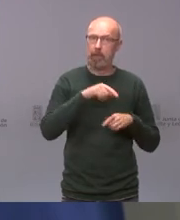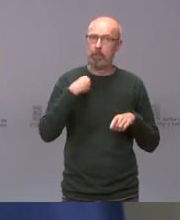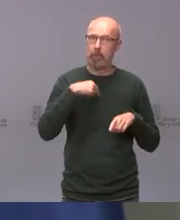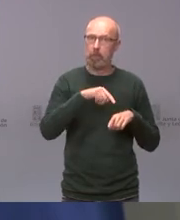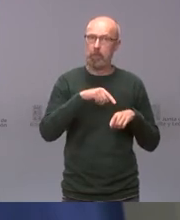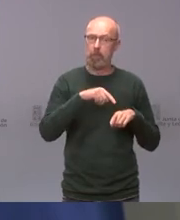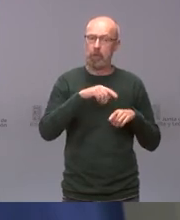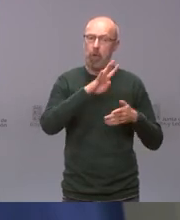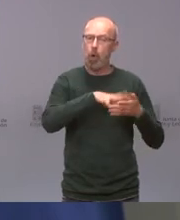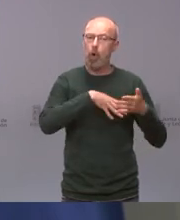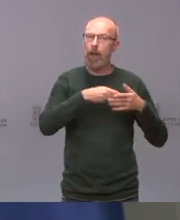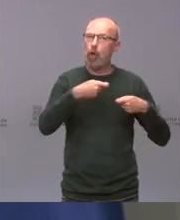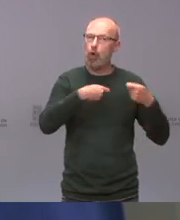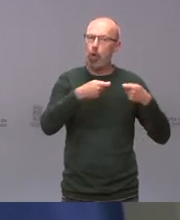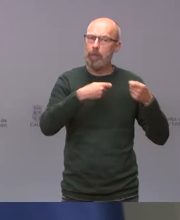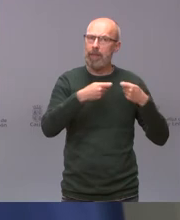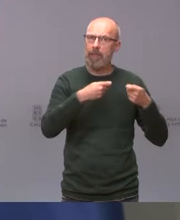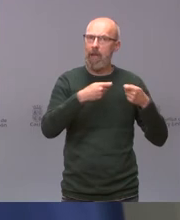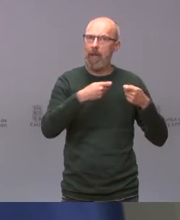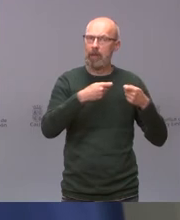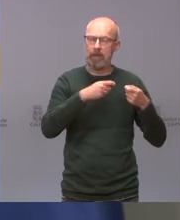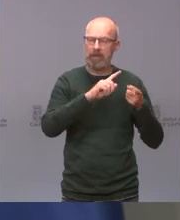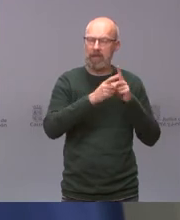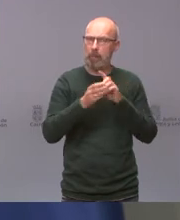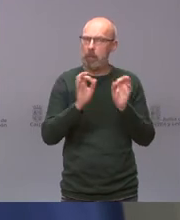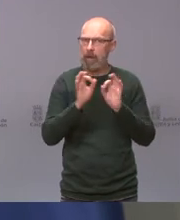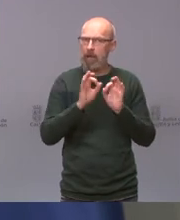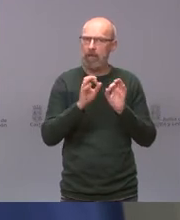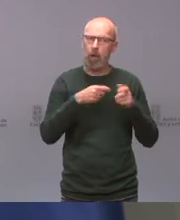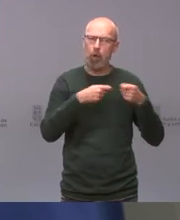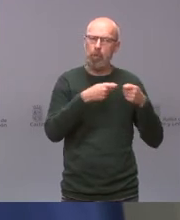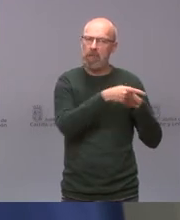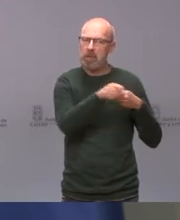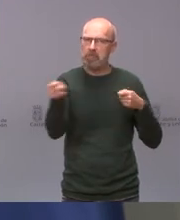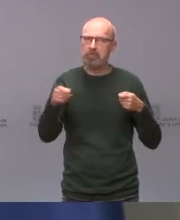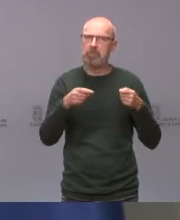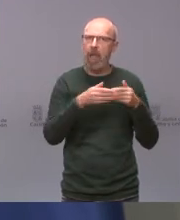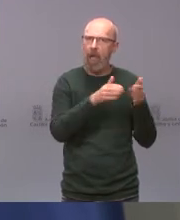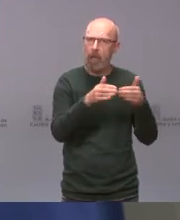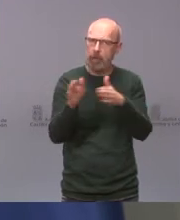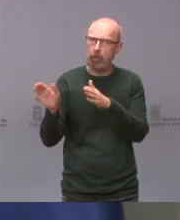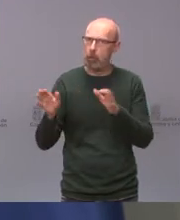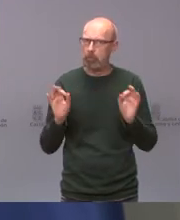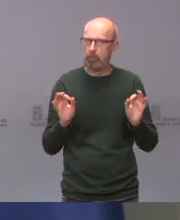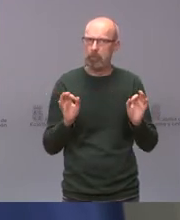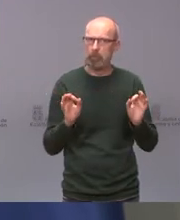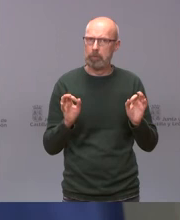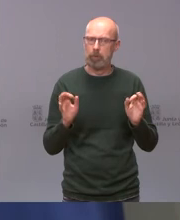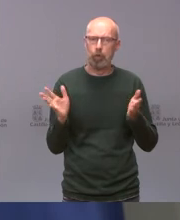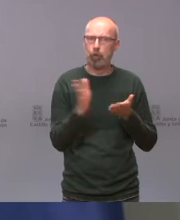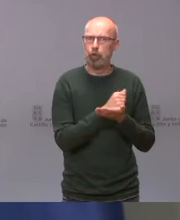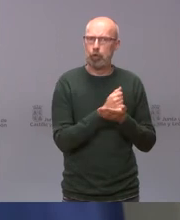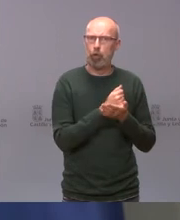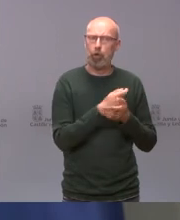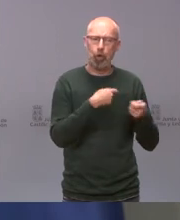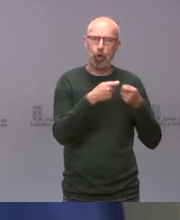horario comercial en las dos últimas olas. Han estado abiertos todo el comercio de proximidad. Es que ha estado abierto todos los colegios